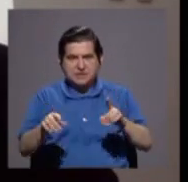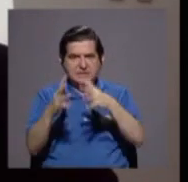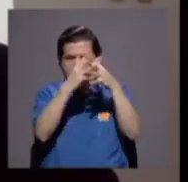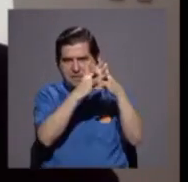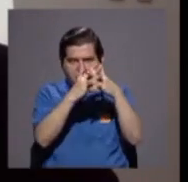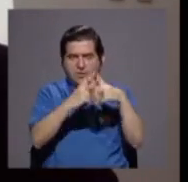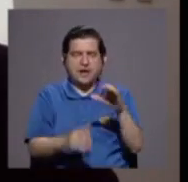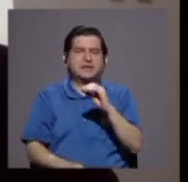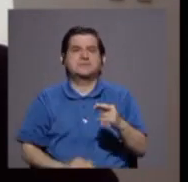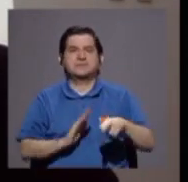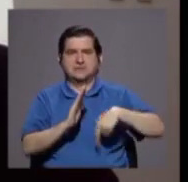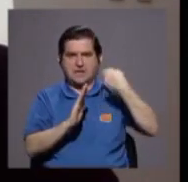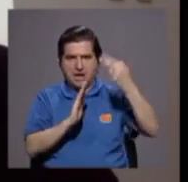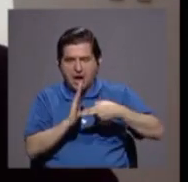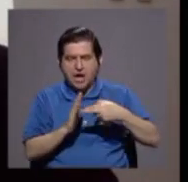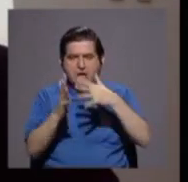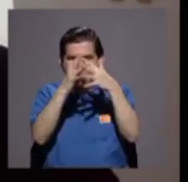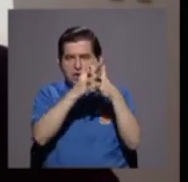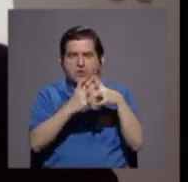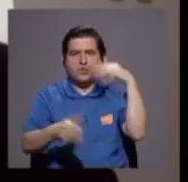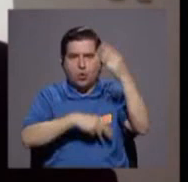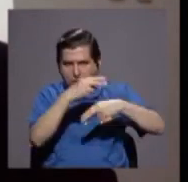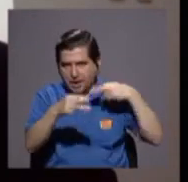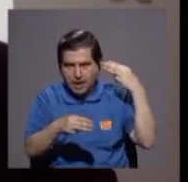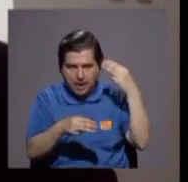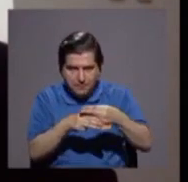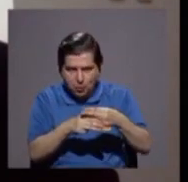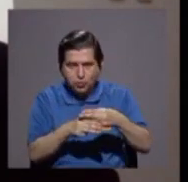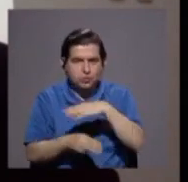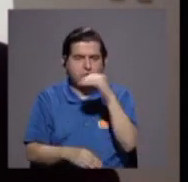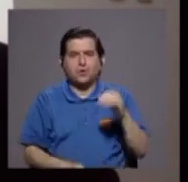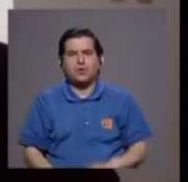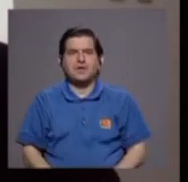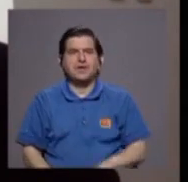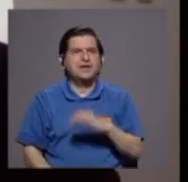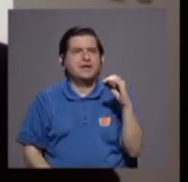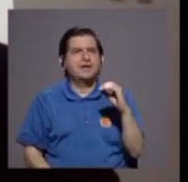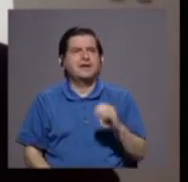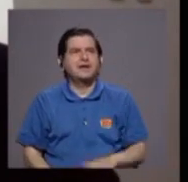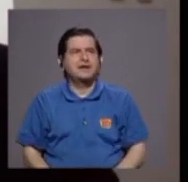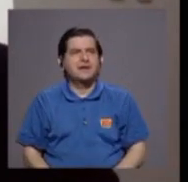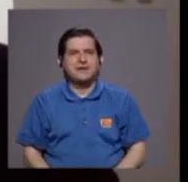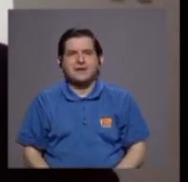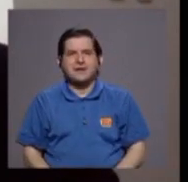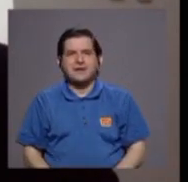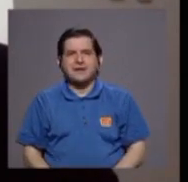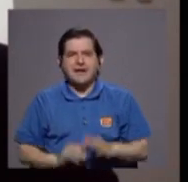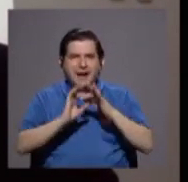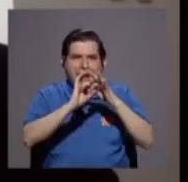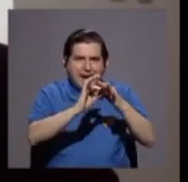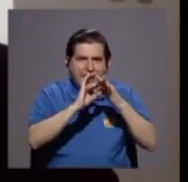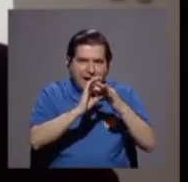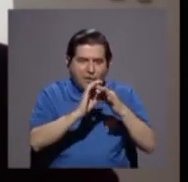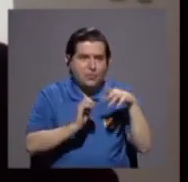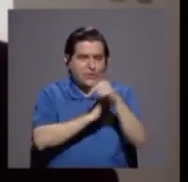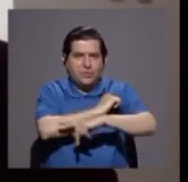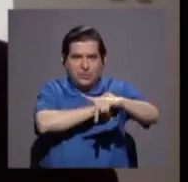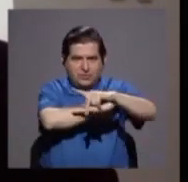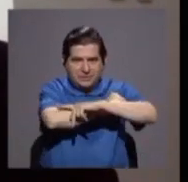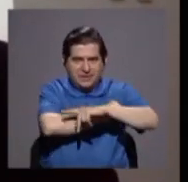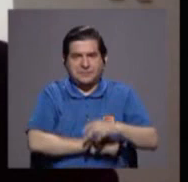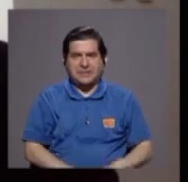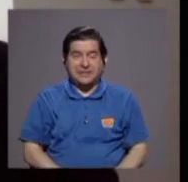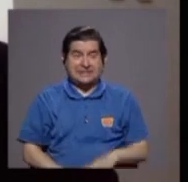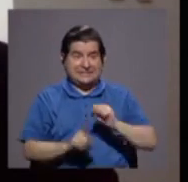estadounidense y sobre el papel de Estados Unidos en el mundo y sobre la civilidad del tejido social de ese país,